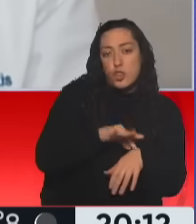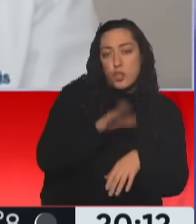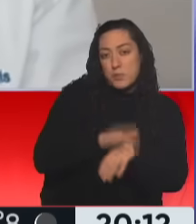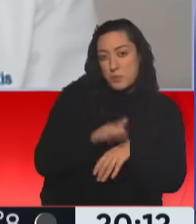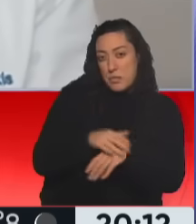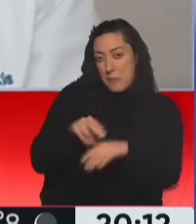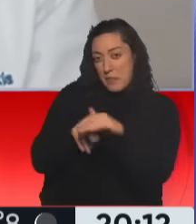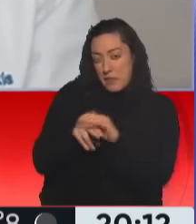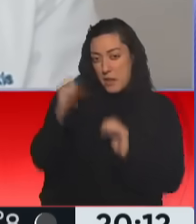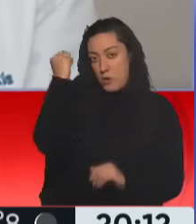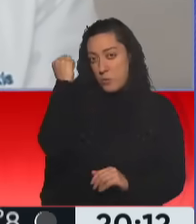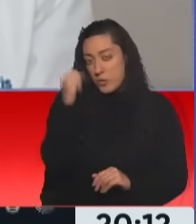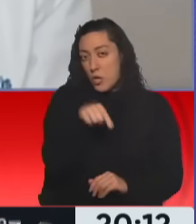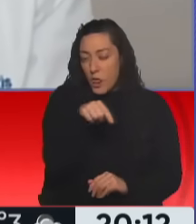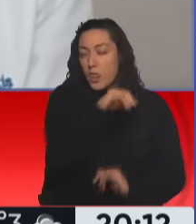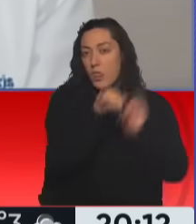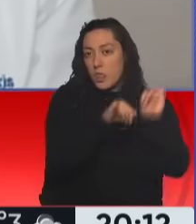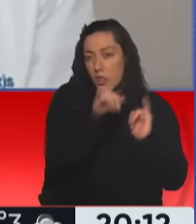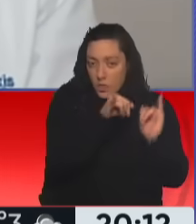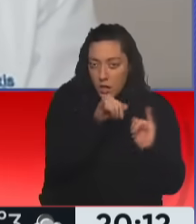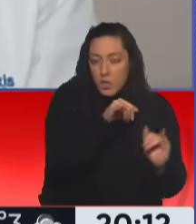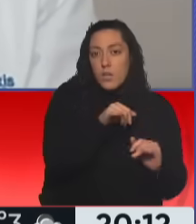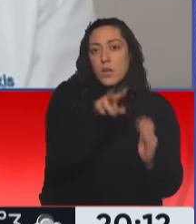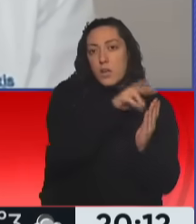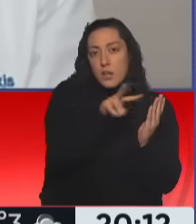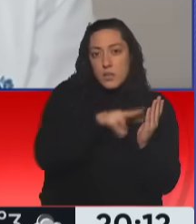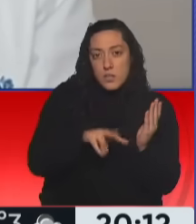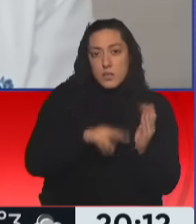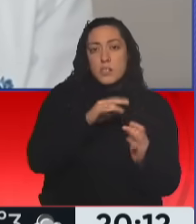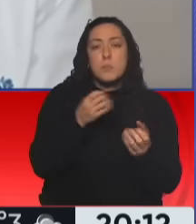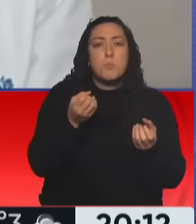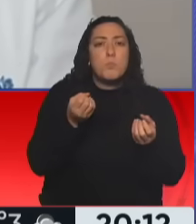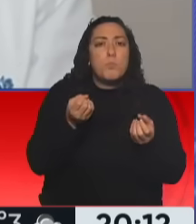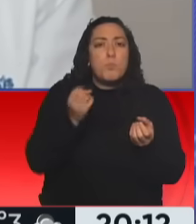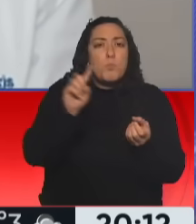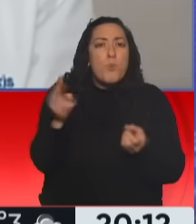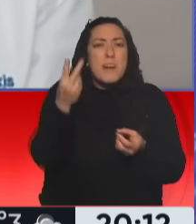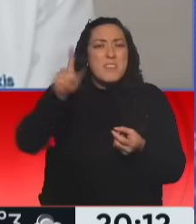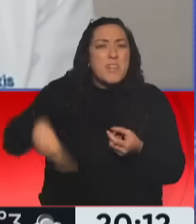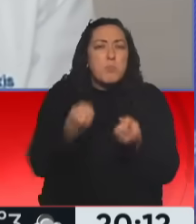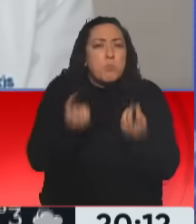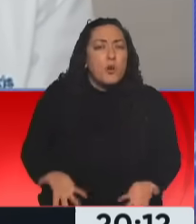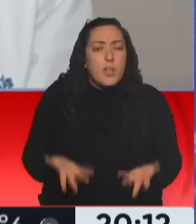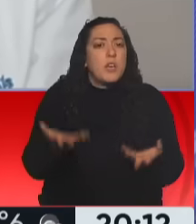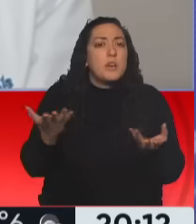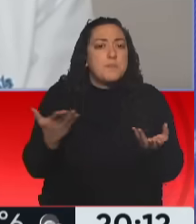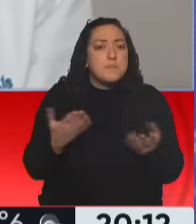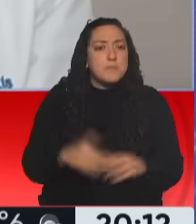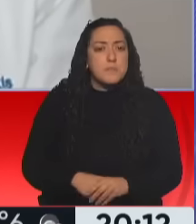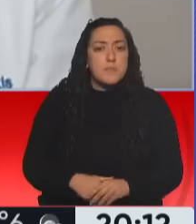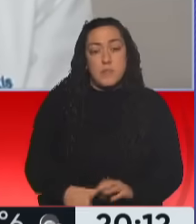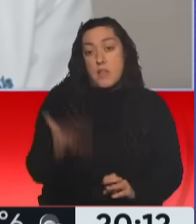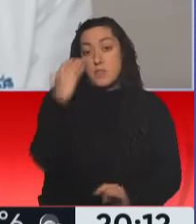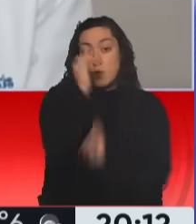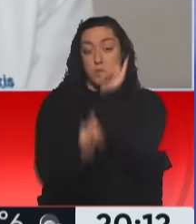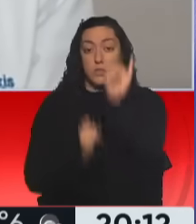Sí. internada locomotora y daba una especie de explicación de por qué murió. Bueno, murió por estas cuestiones que recién mencionábamos,